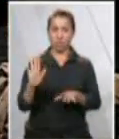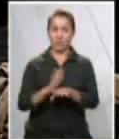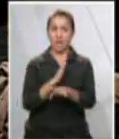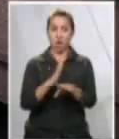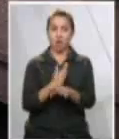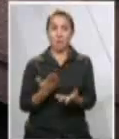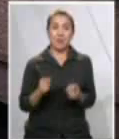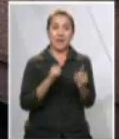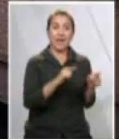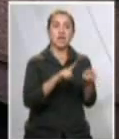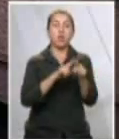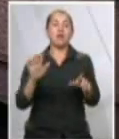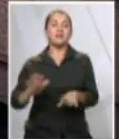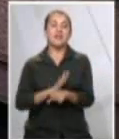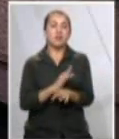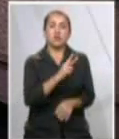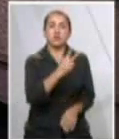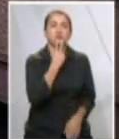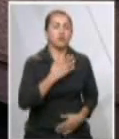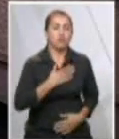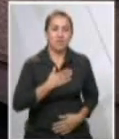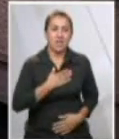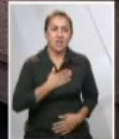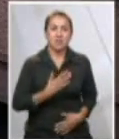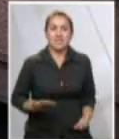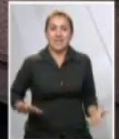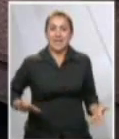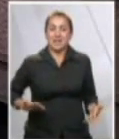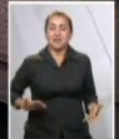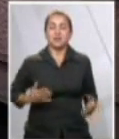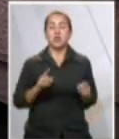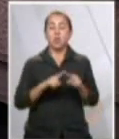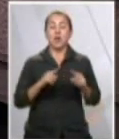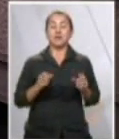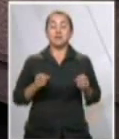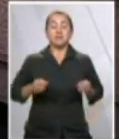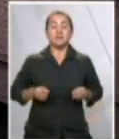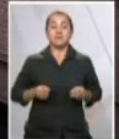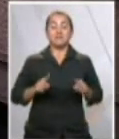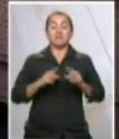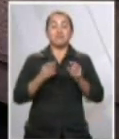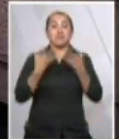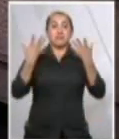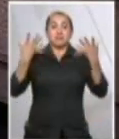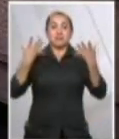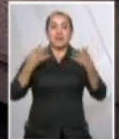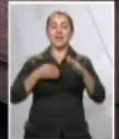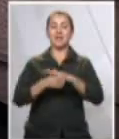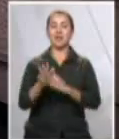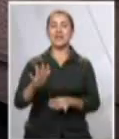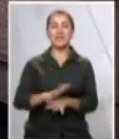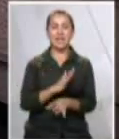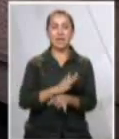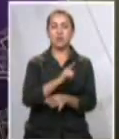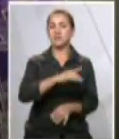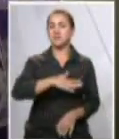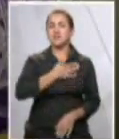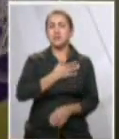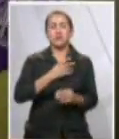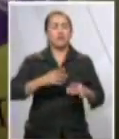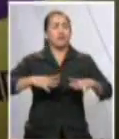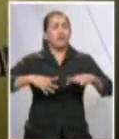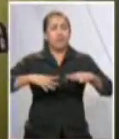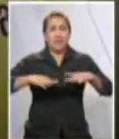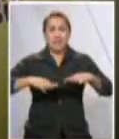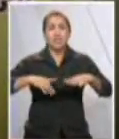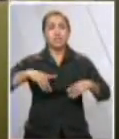Para él el teatro es su vida, o sea, él renace yendo al teatro. Esa obra que escribió, yo se sentía feliz, yo